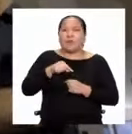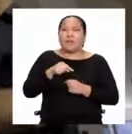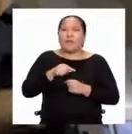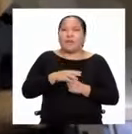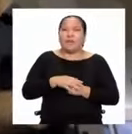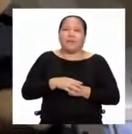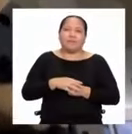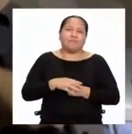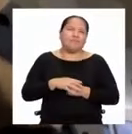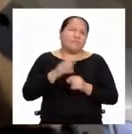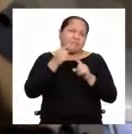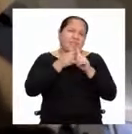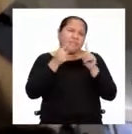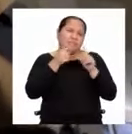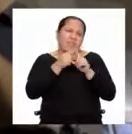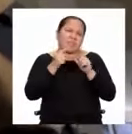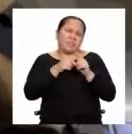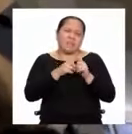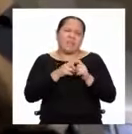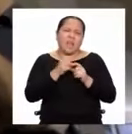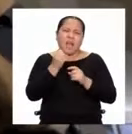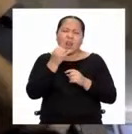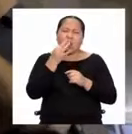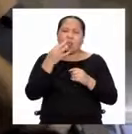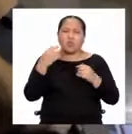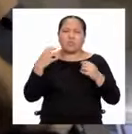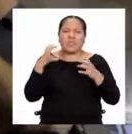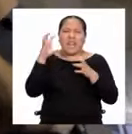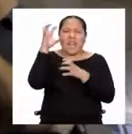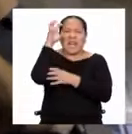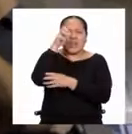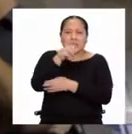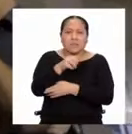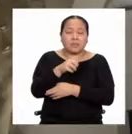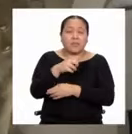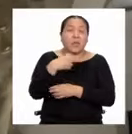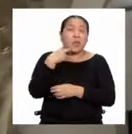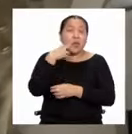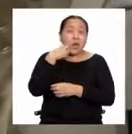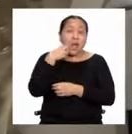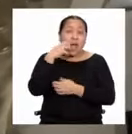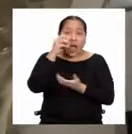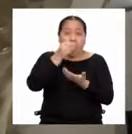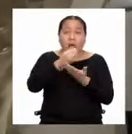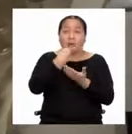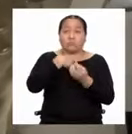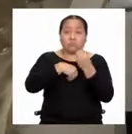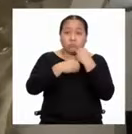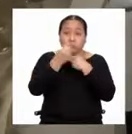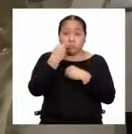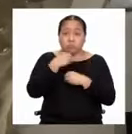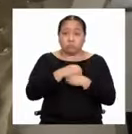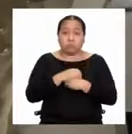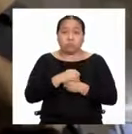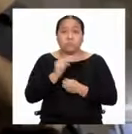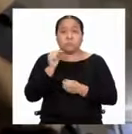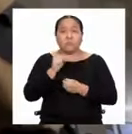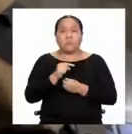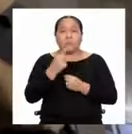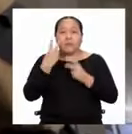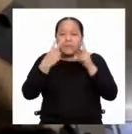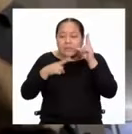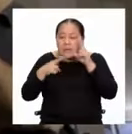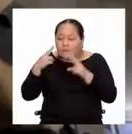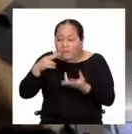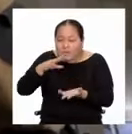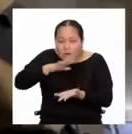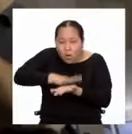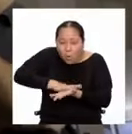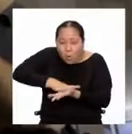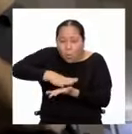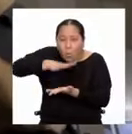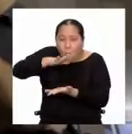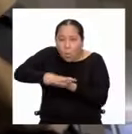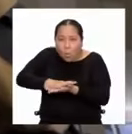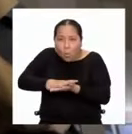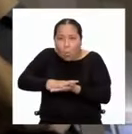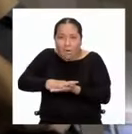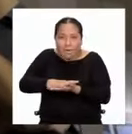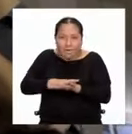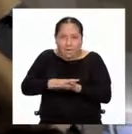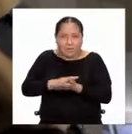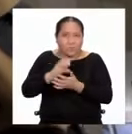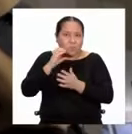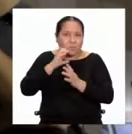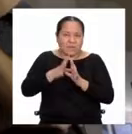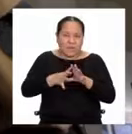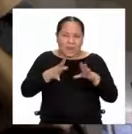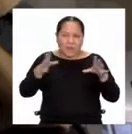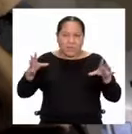Titanosaurus, otros dinosaurios carnívoros también, habían dinosaurios picos de pato. Estos se han reconocido a través de las huellas. Y hay huellas gigantescas. Por ejemplo, una